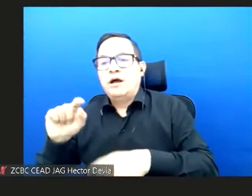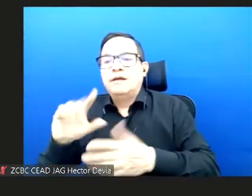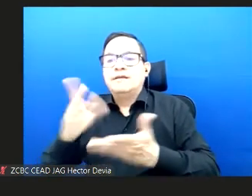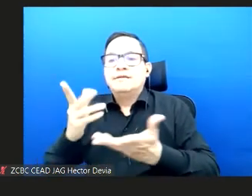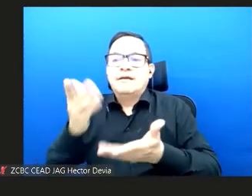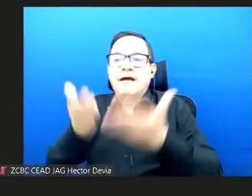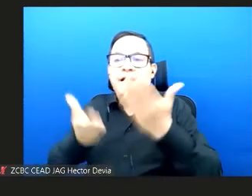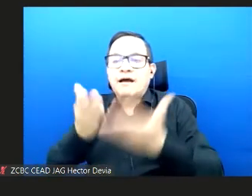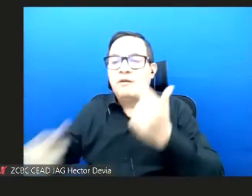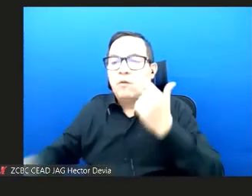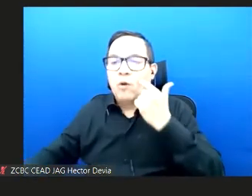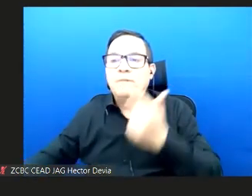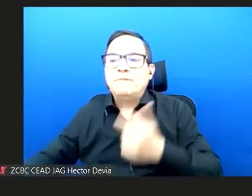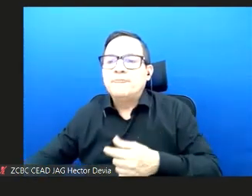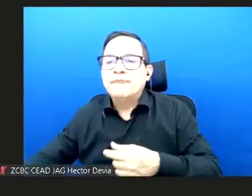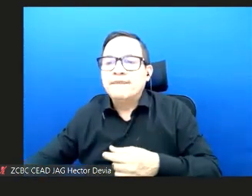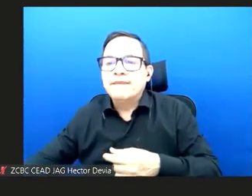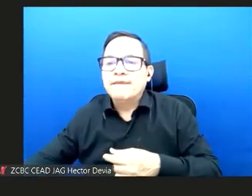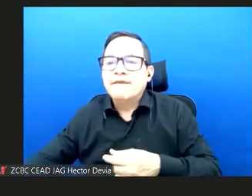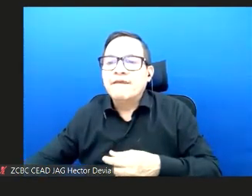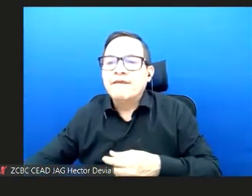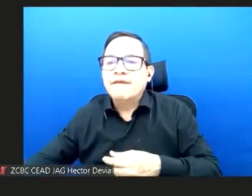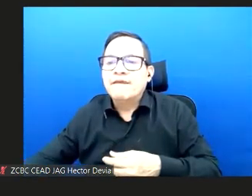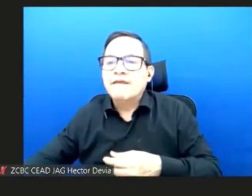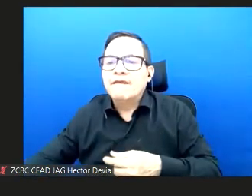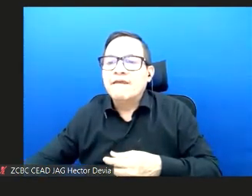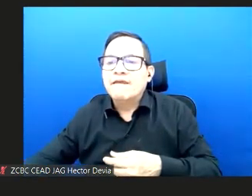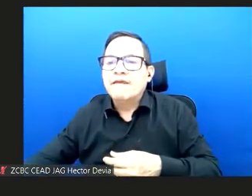es 6, 9, menos